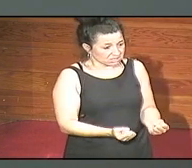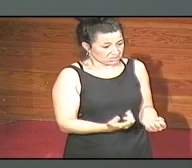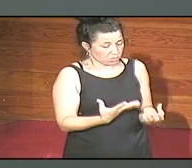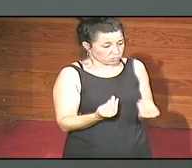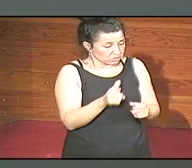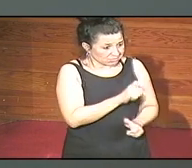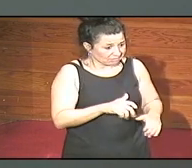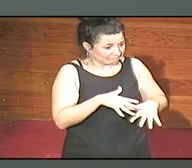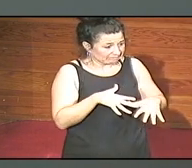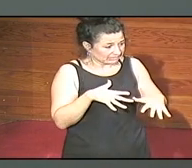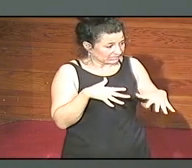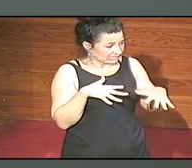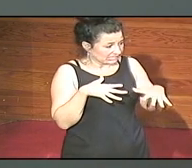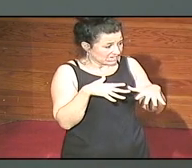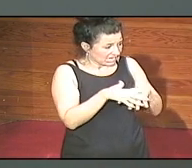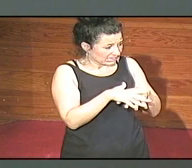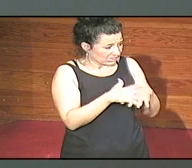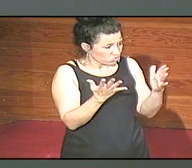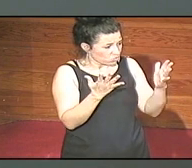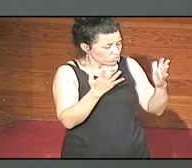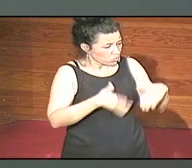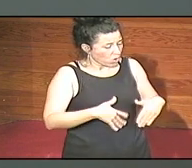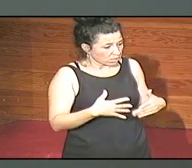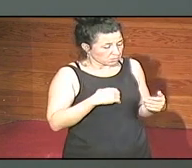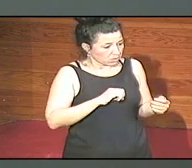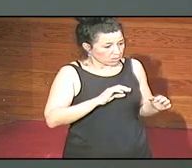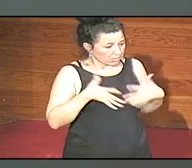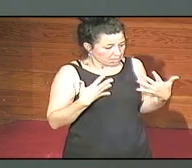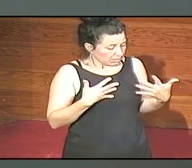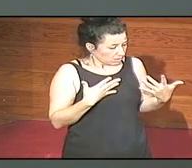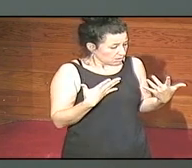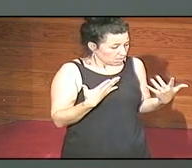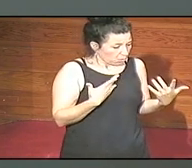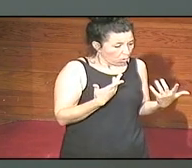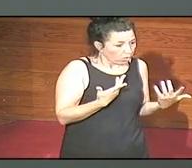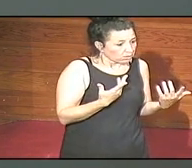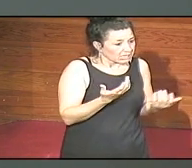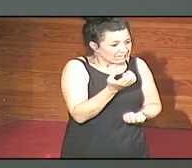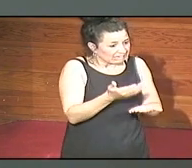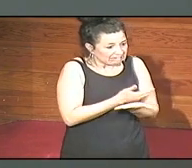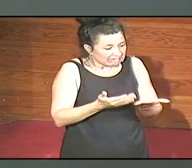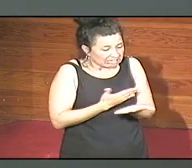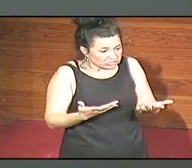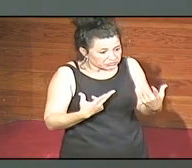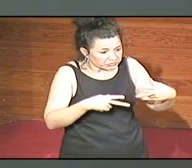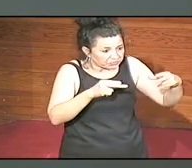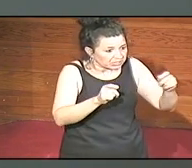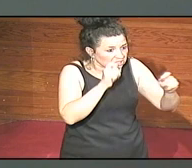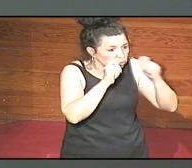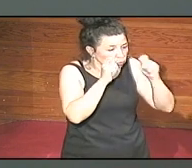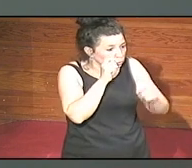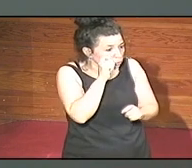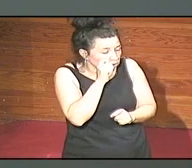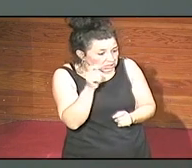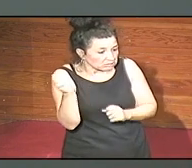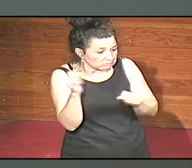vio como de un día para otro se cantó de los ingresos no había turismo los pescadores tenían que estar confinados